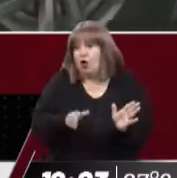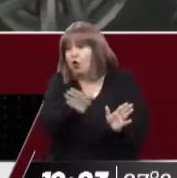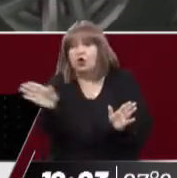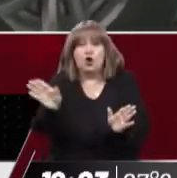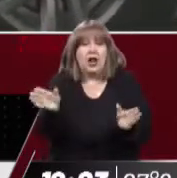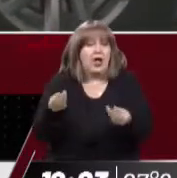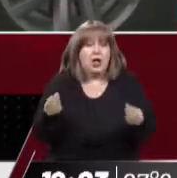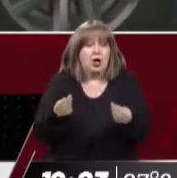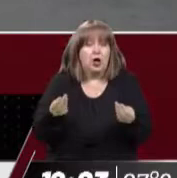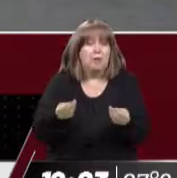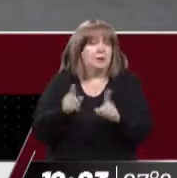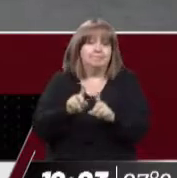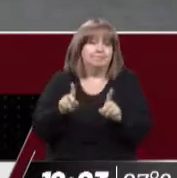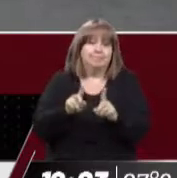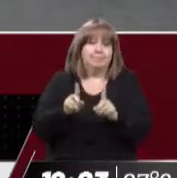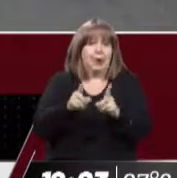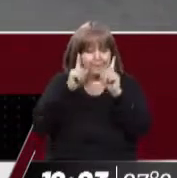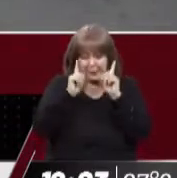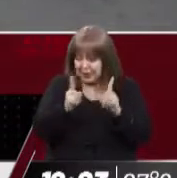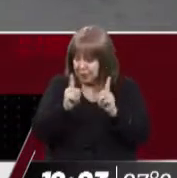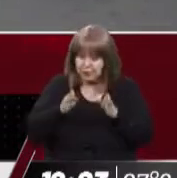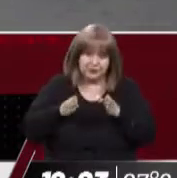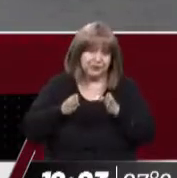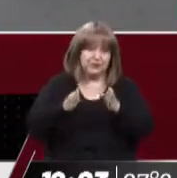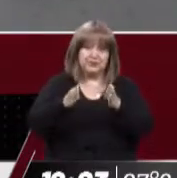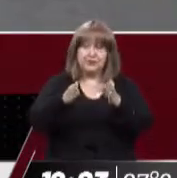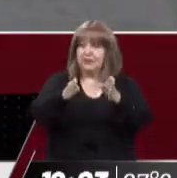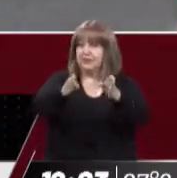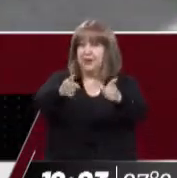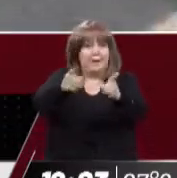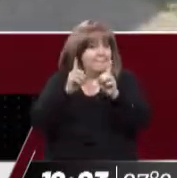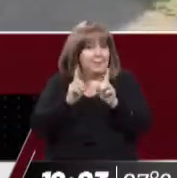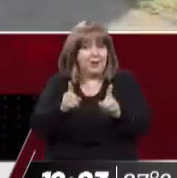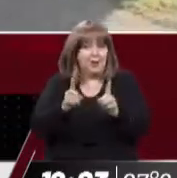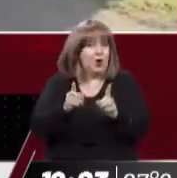poco de alguna manera el impacto de llegar. Yo me lo imaginé viniendo por